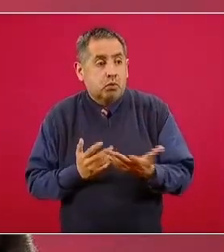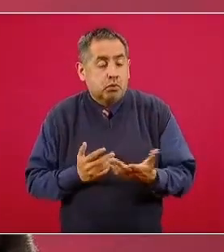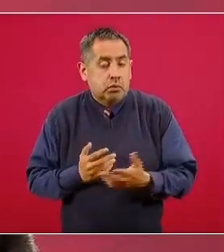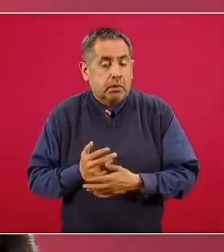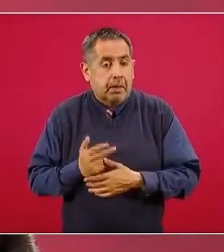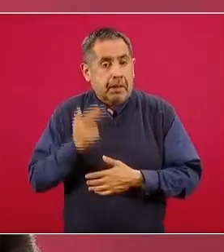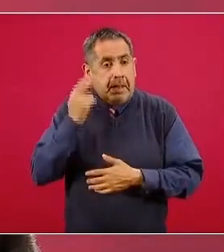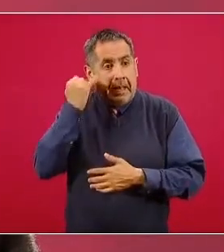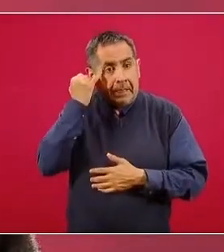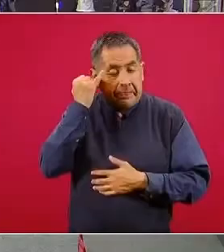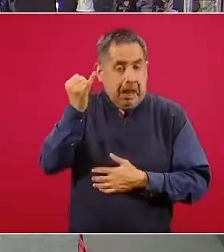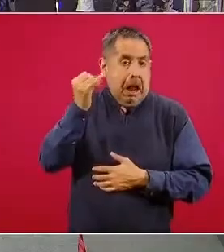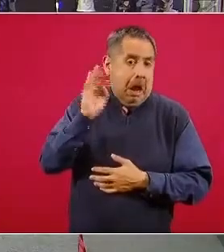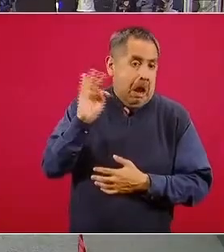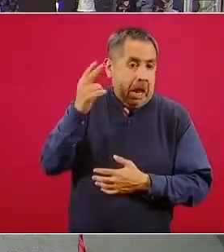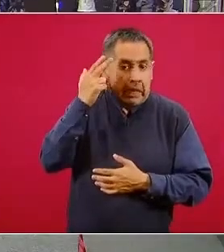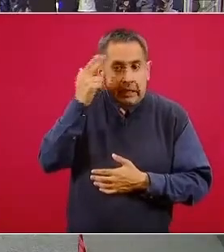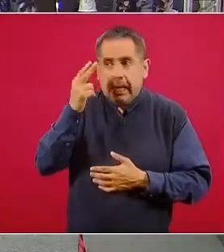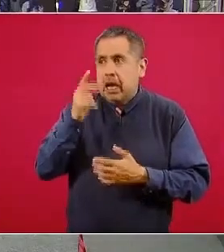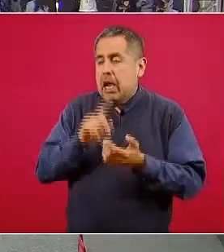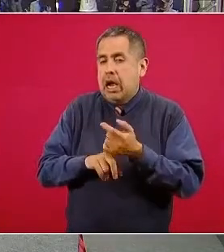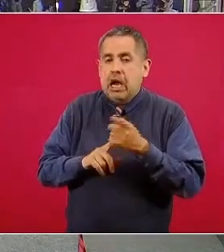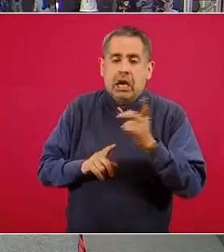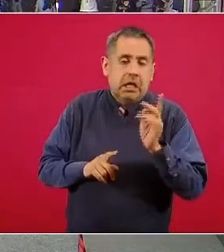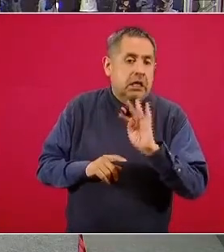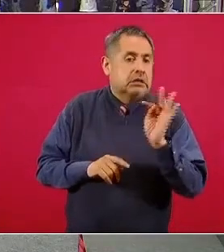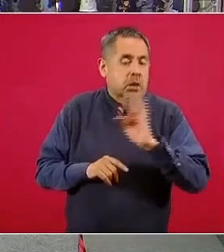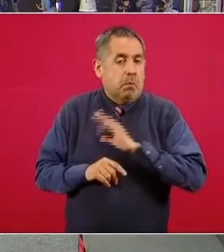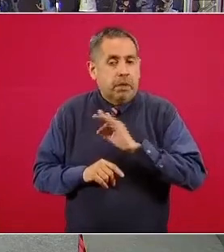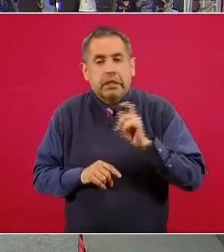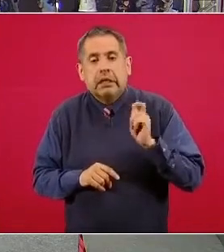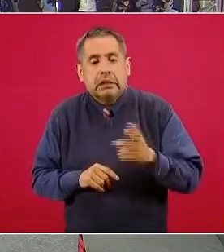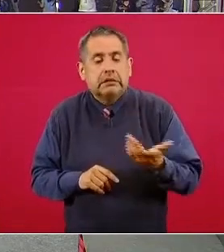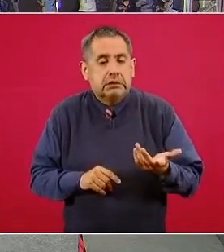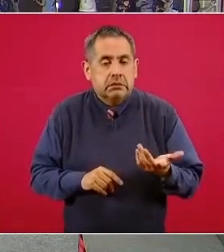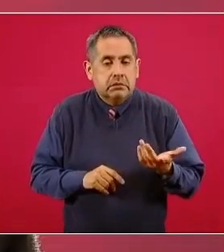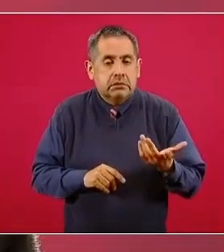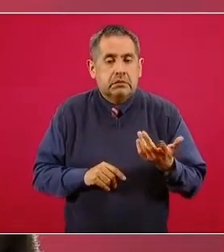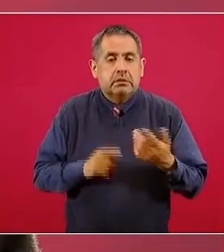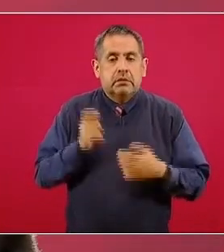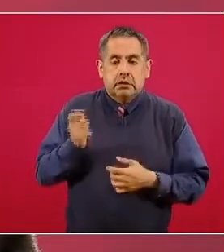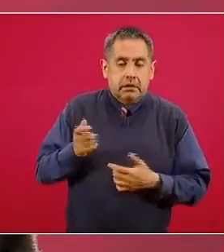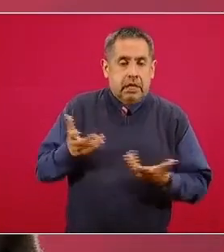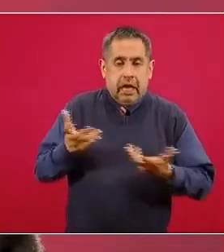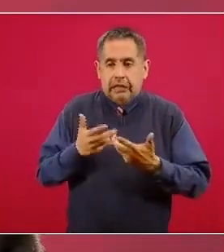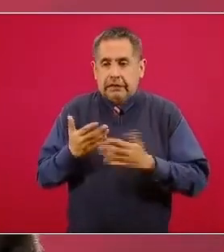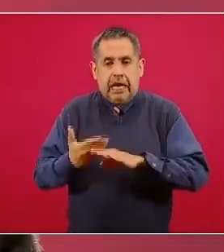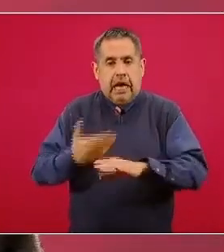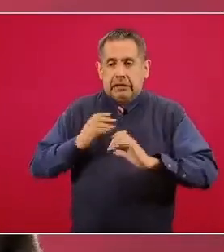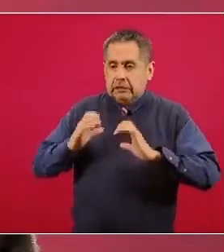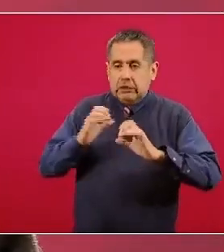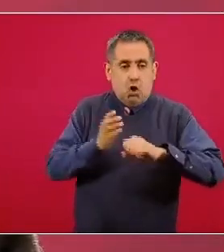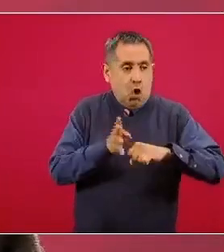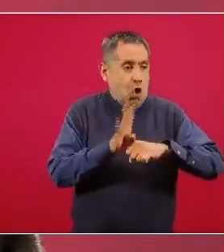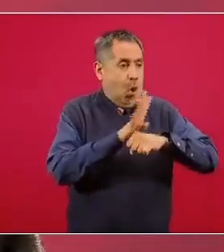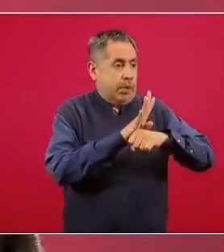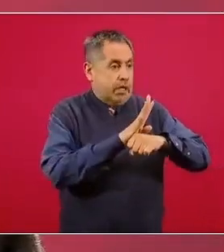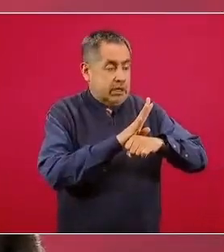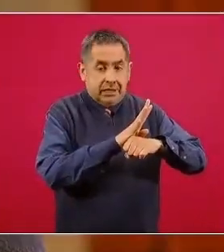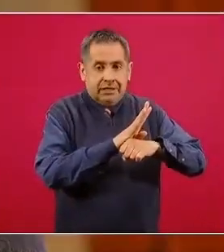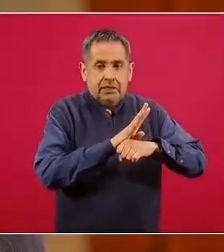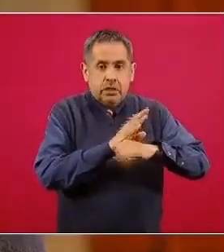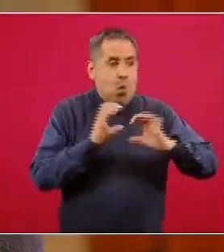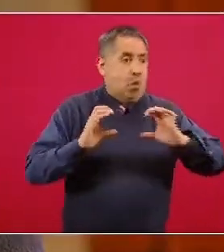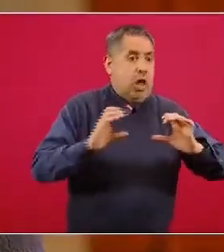hipótesis muy posible, muy plausible, es que las acciones de prevención de COVID en los países del hemisferio